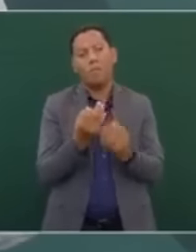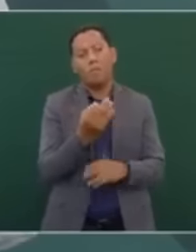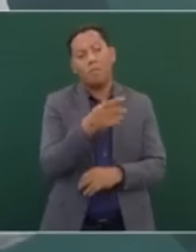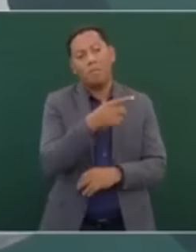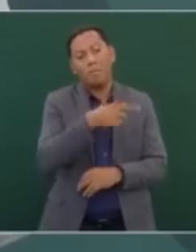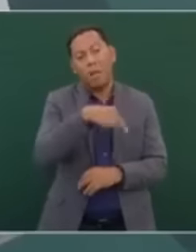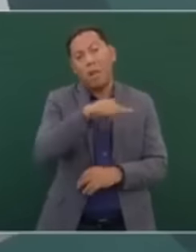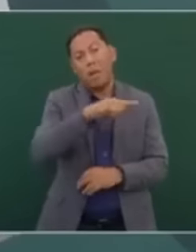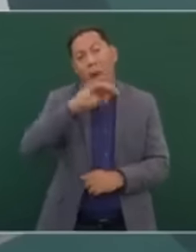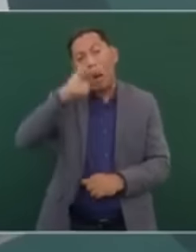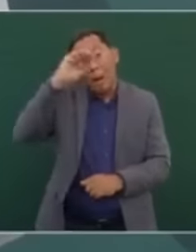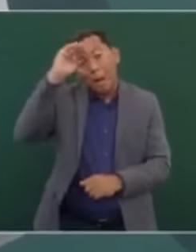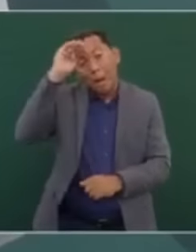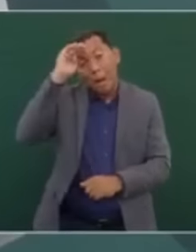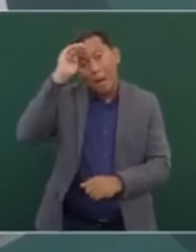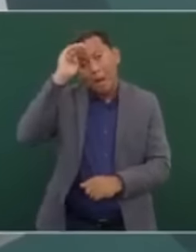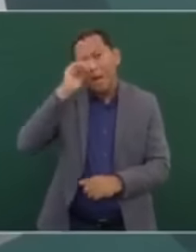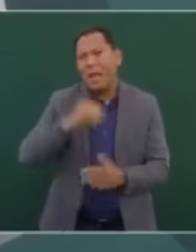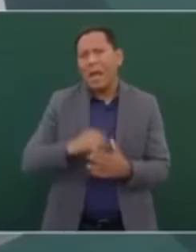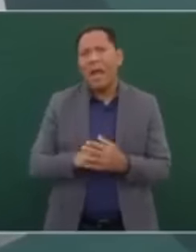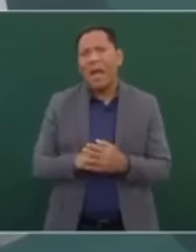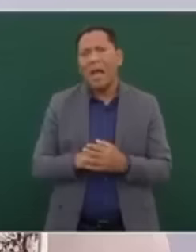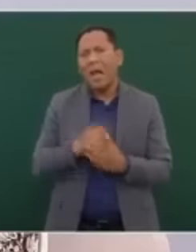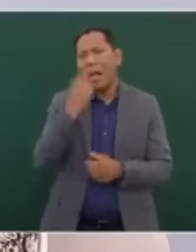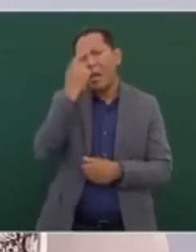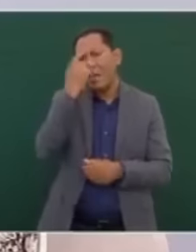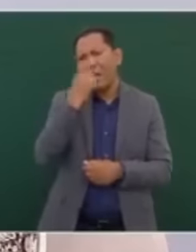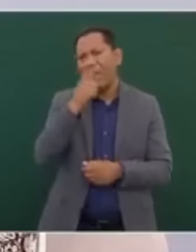creyeron de que iba a ser papita, ¿no?